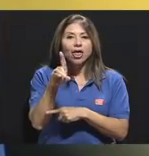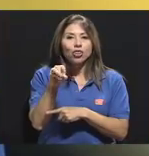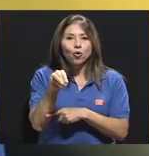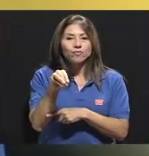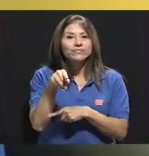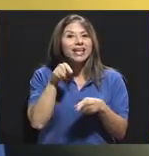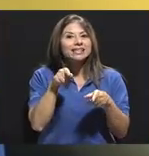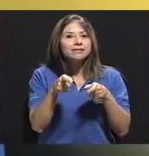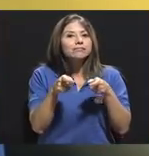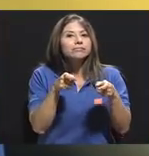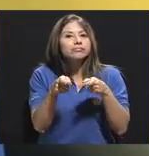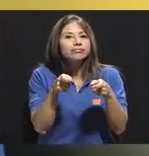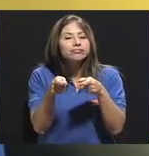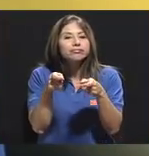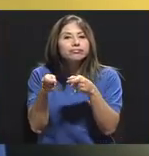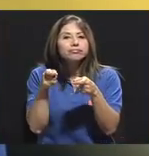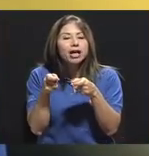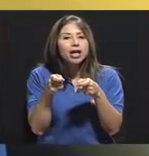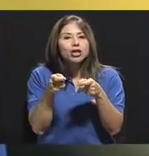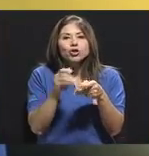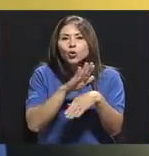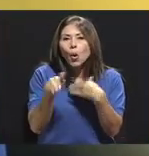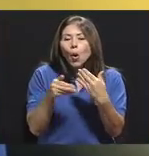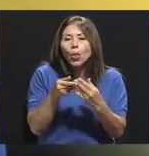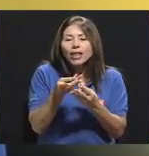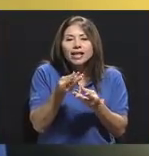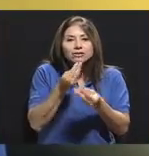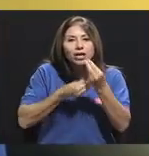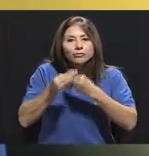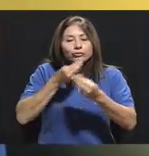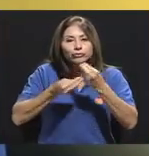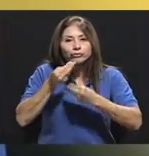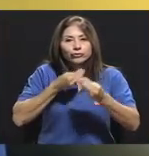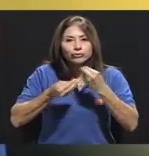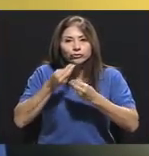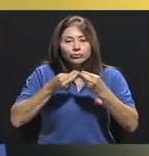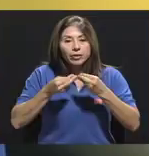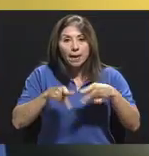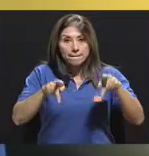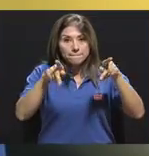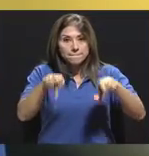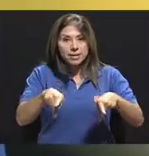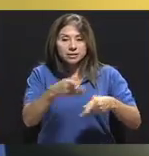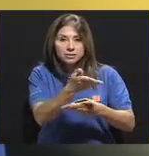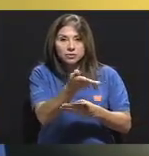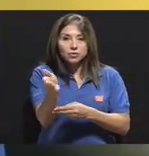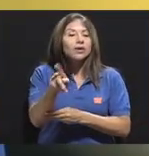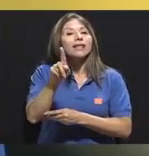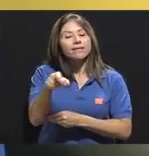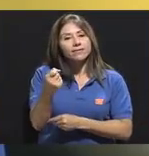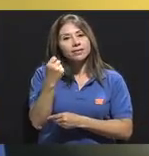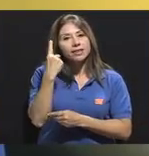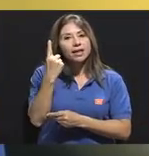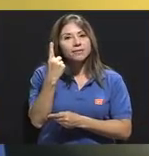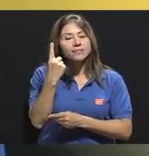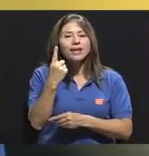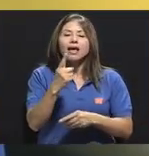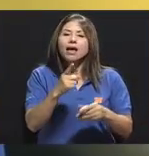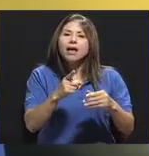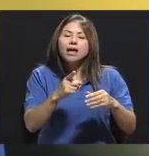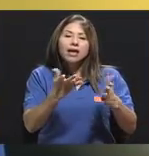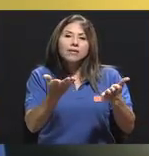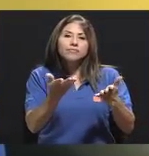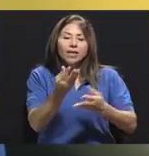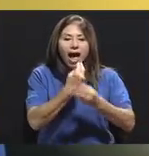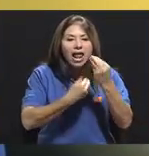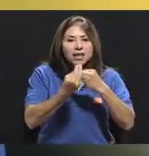estas sustancias con las que nos alimentamos básica ente creo que el paciente tiene que entender que los alimentos básicos que